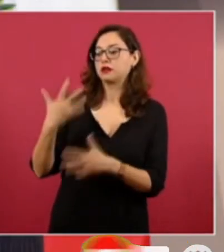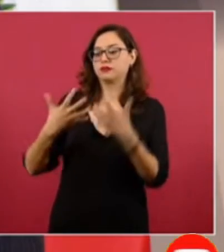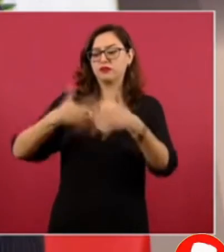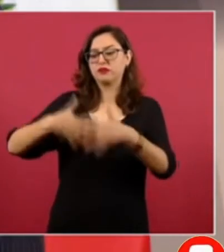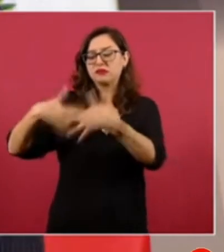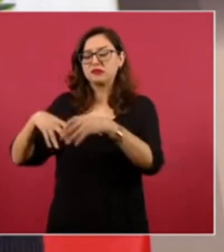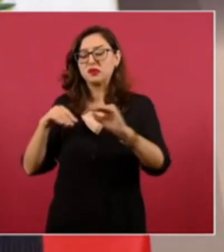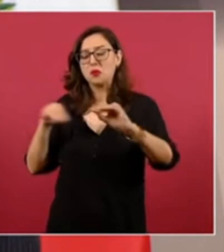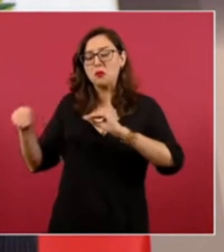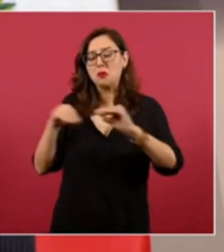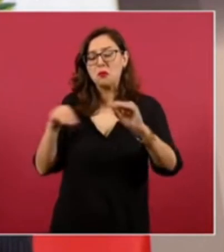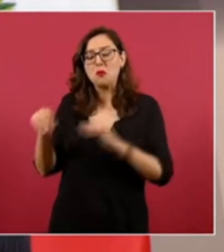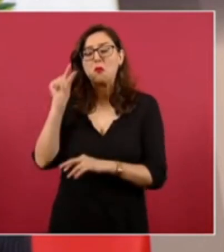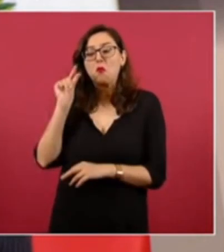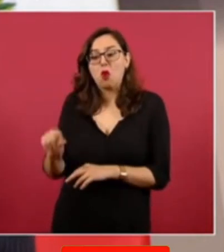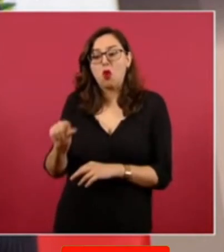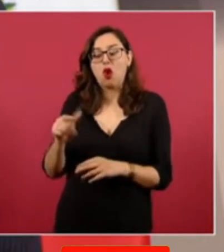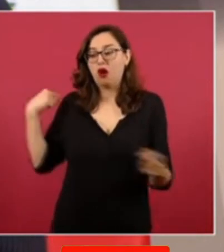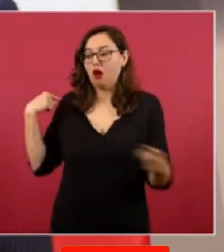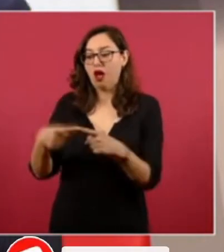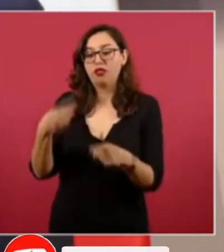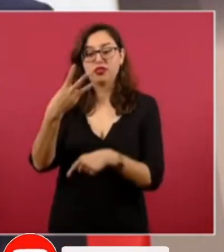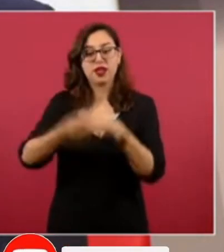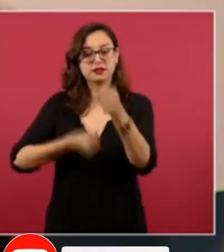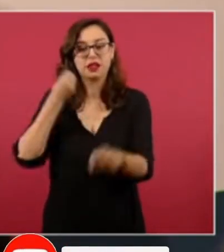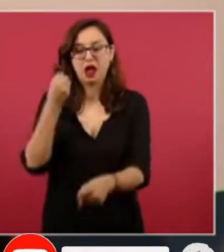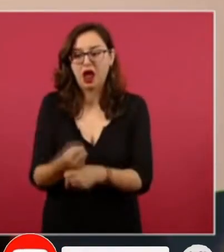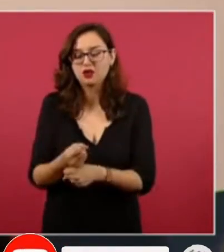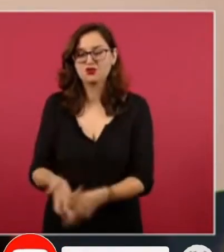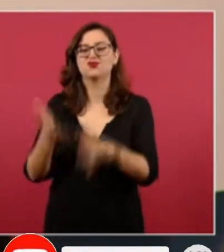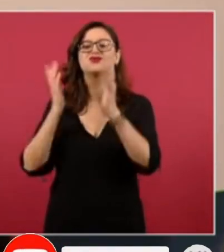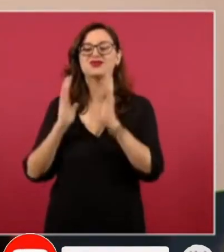muy poco cuando llegamos, ahora están ya